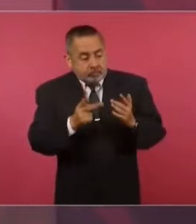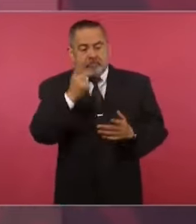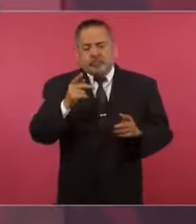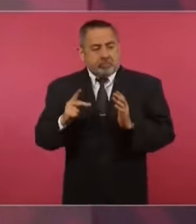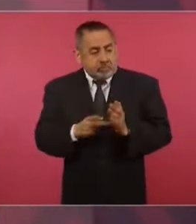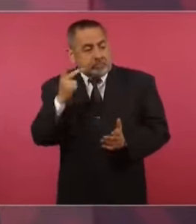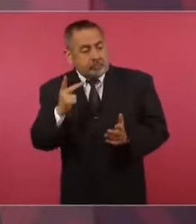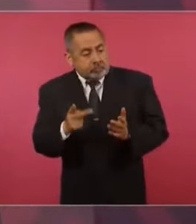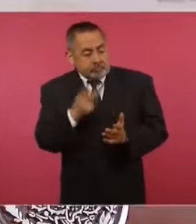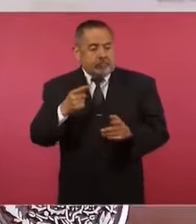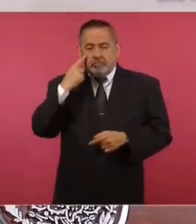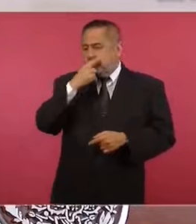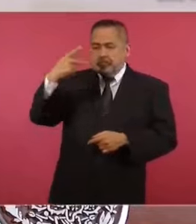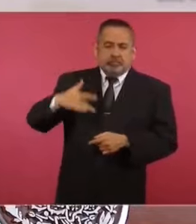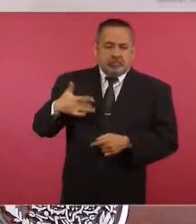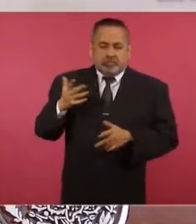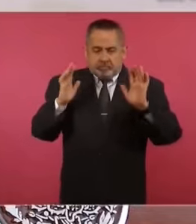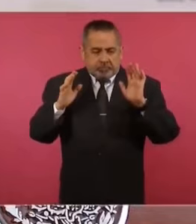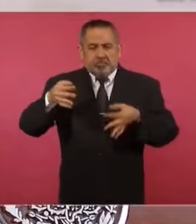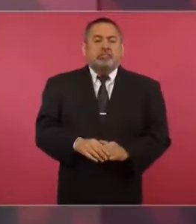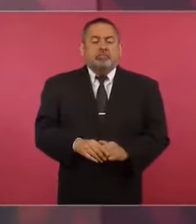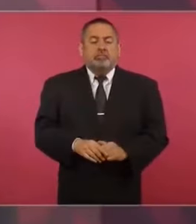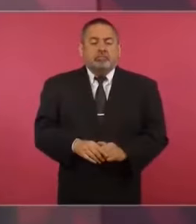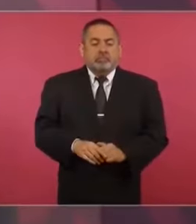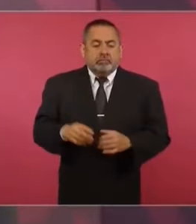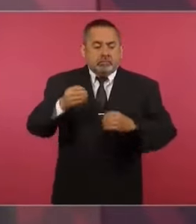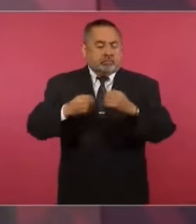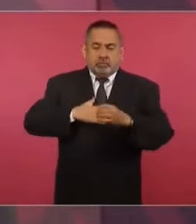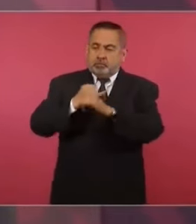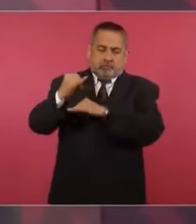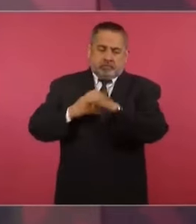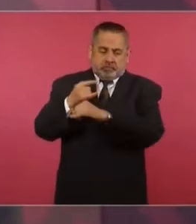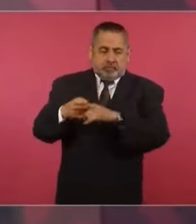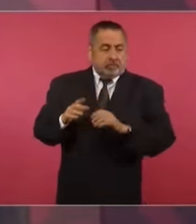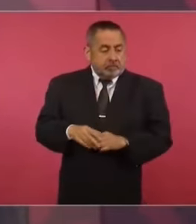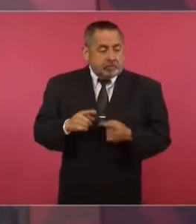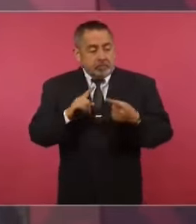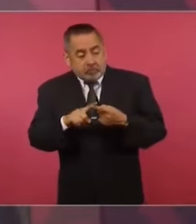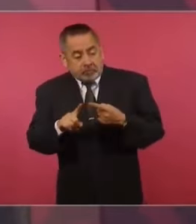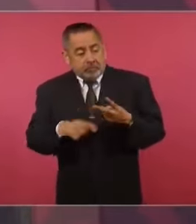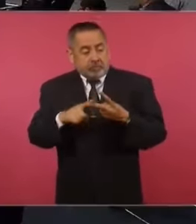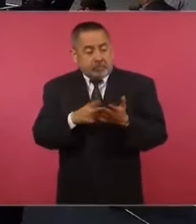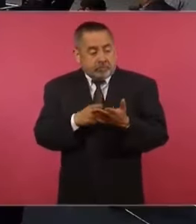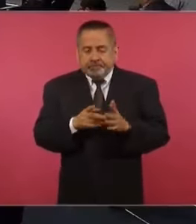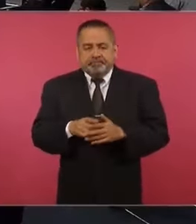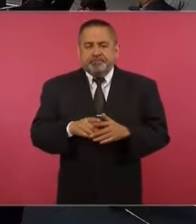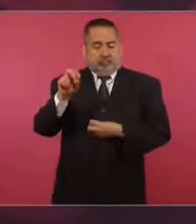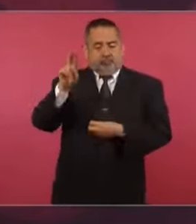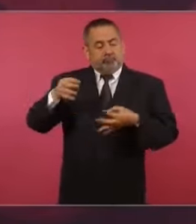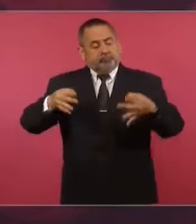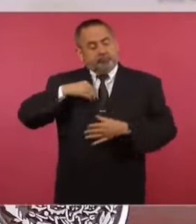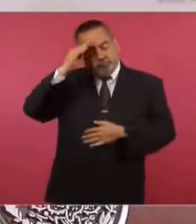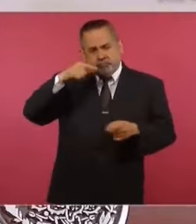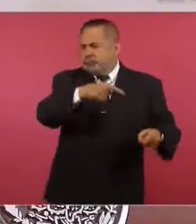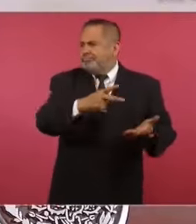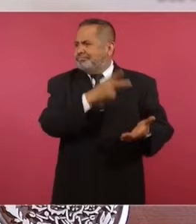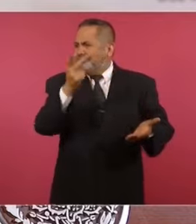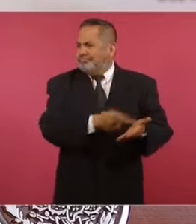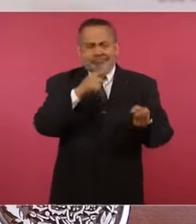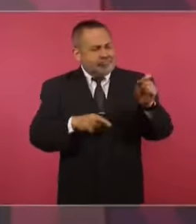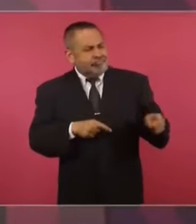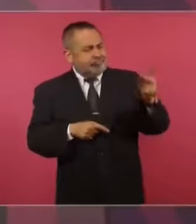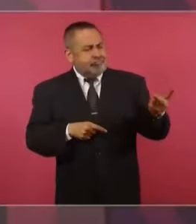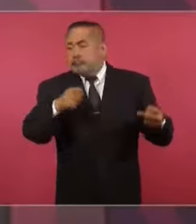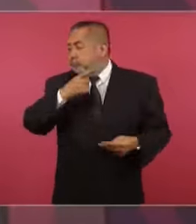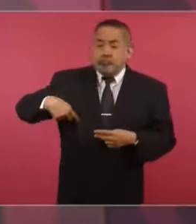país del mundo, si así lo decide el Tribunal de Justicia Internacional, pase a la Asamblea General de la ONU, se ponga a consideración de todos los